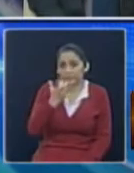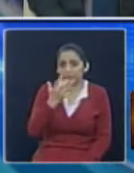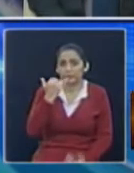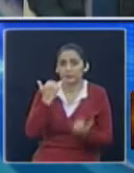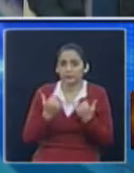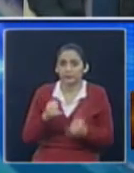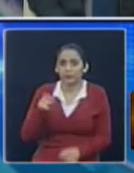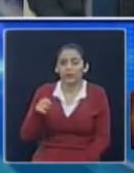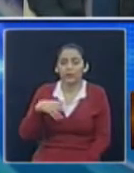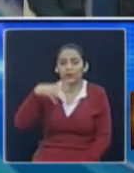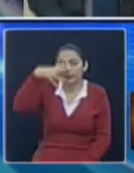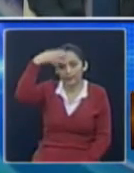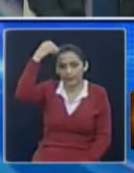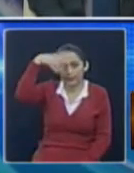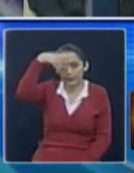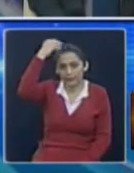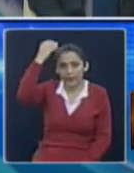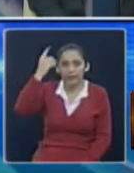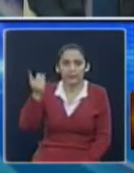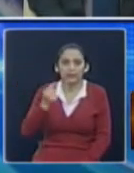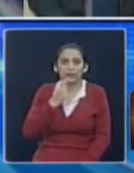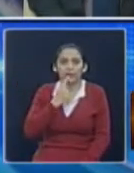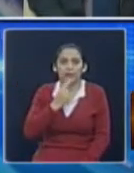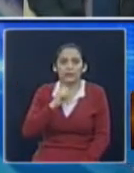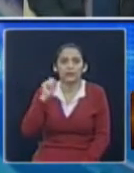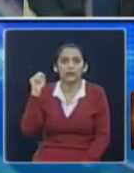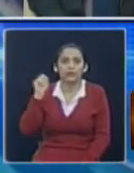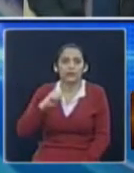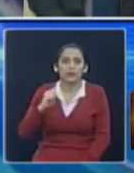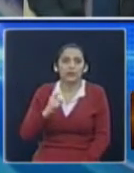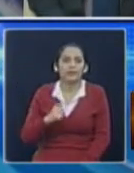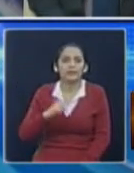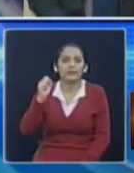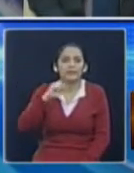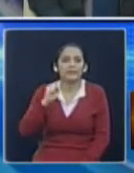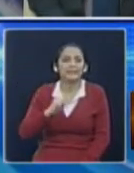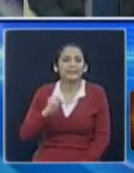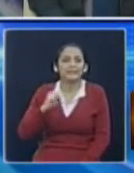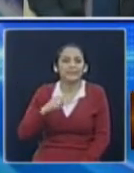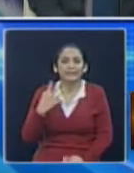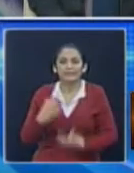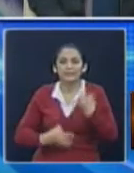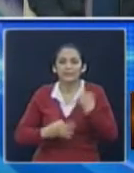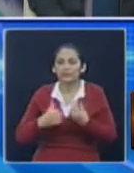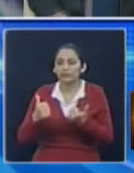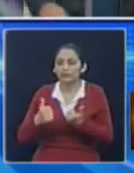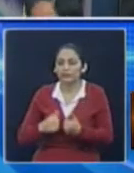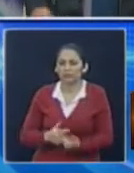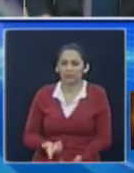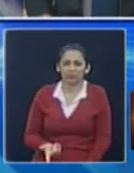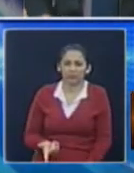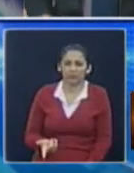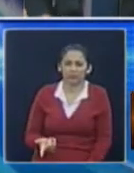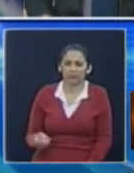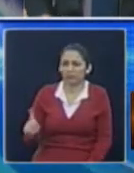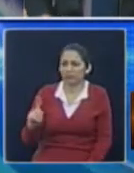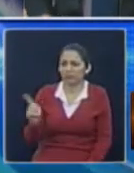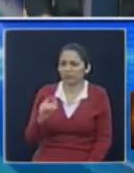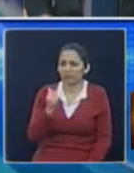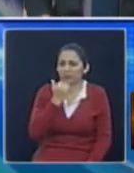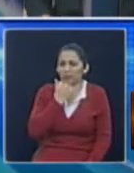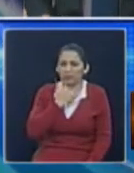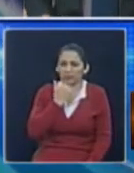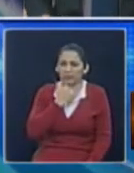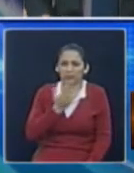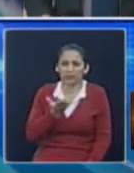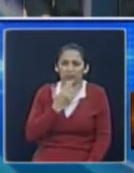de que siga adelante el juicio penal. Eso es un tonteo, seamos bien claros. No va a aceptar el bloque